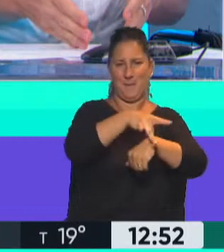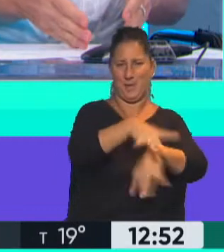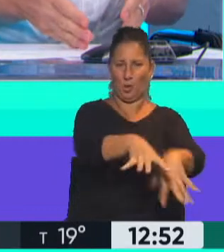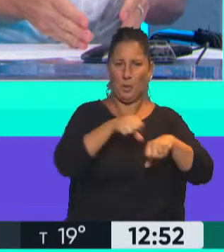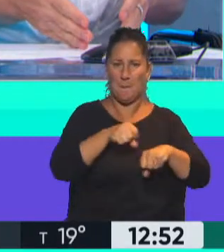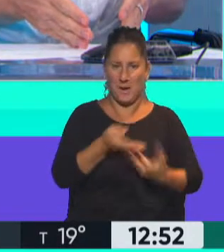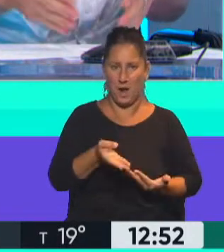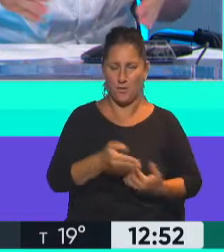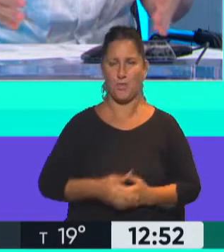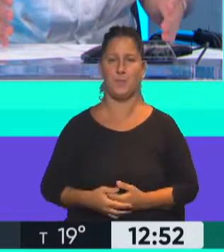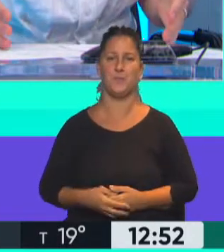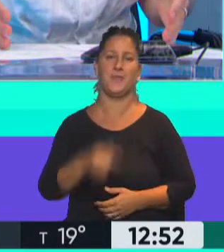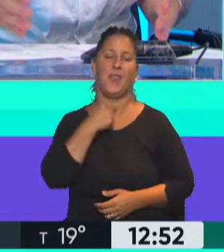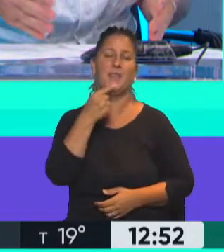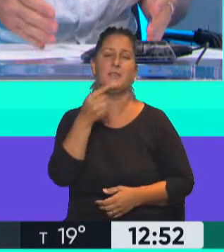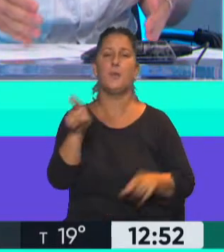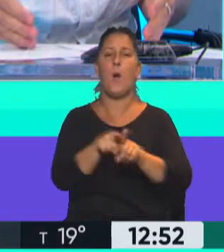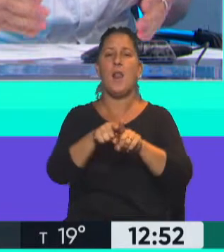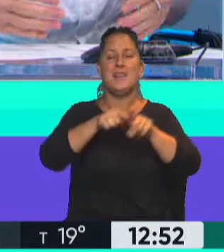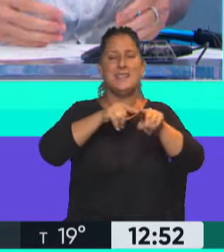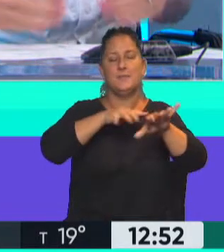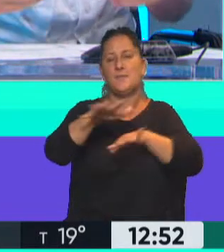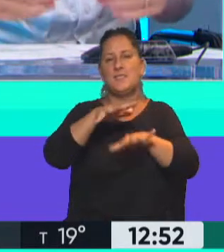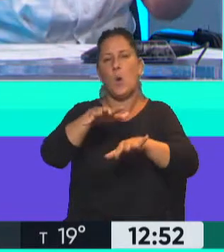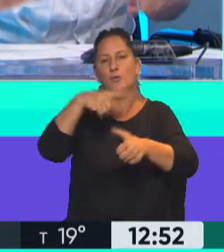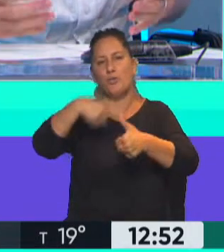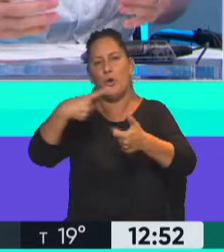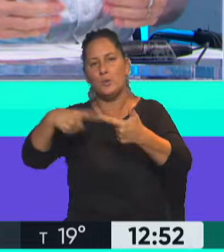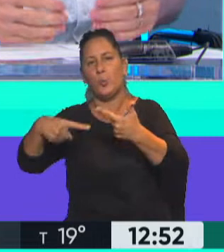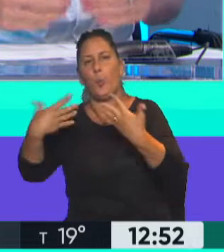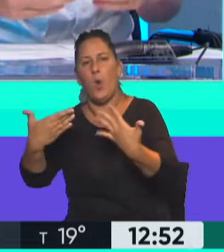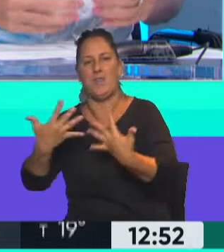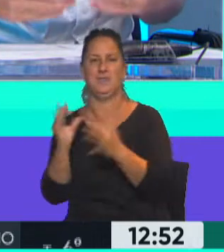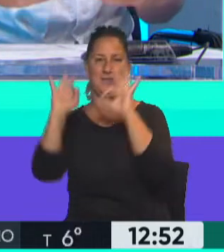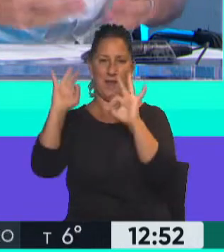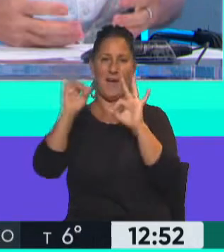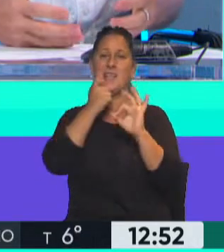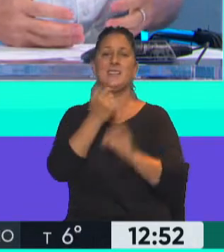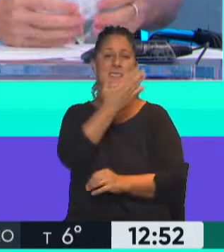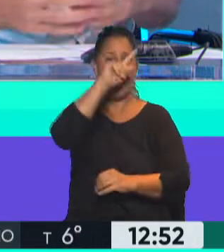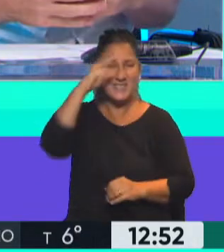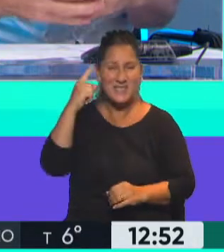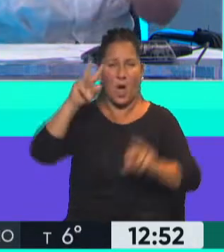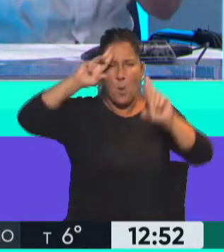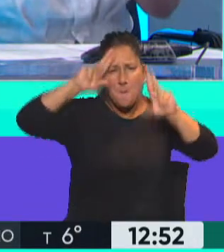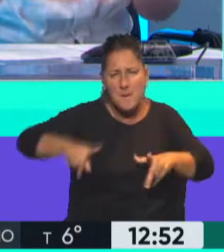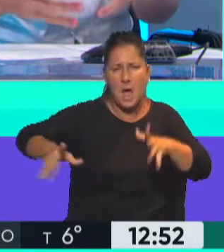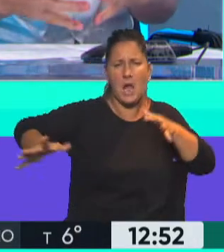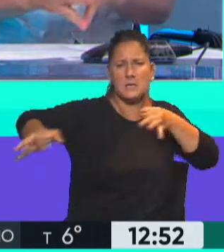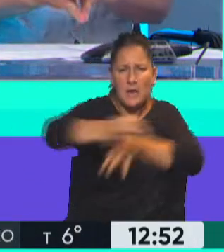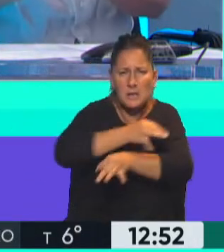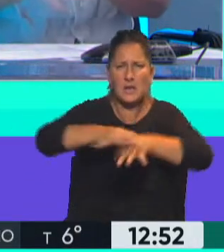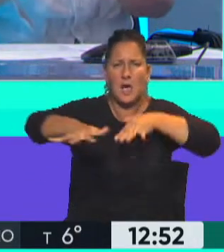sería con una cantidad de situaciones que podrían evitarse si las políticas públicas estuvieran más